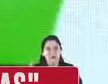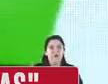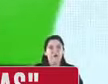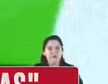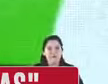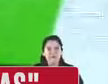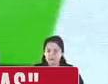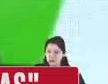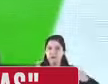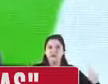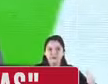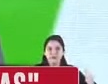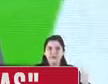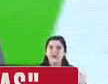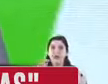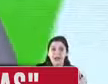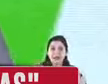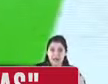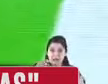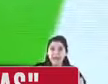que hay que reconstruir